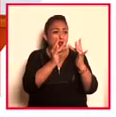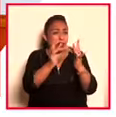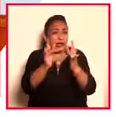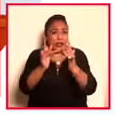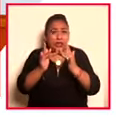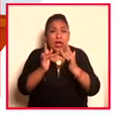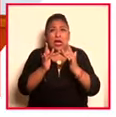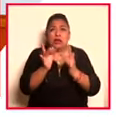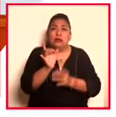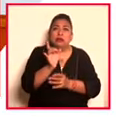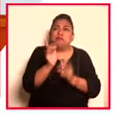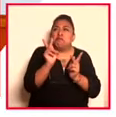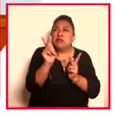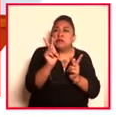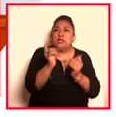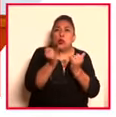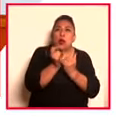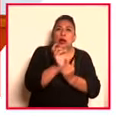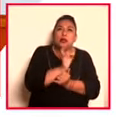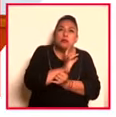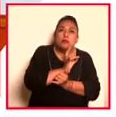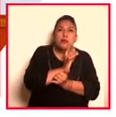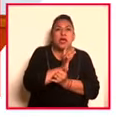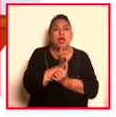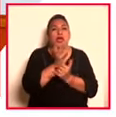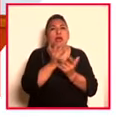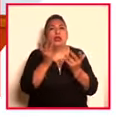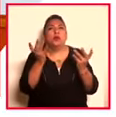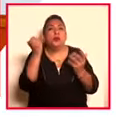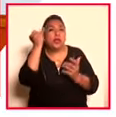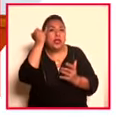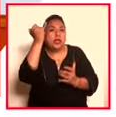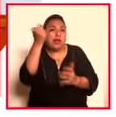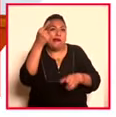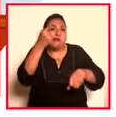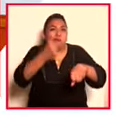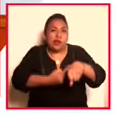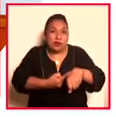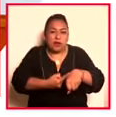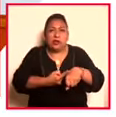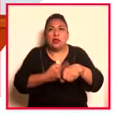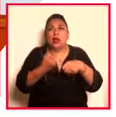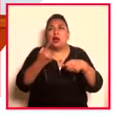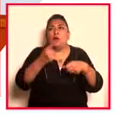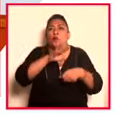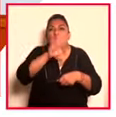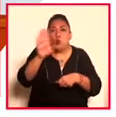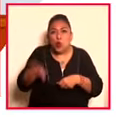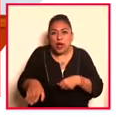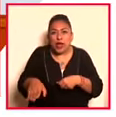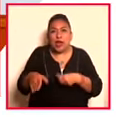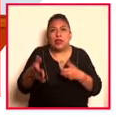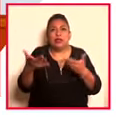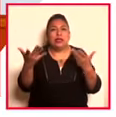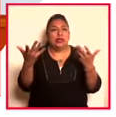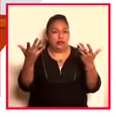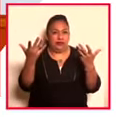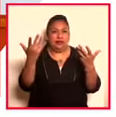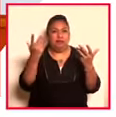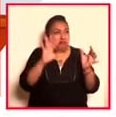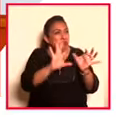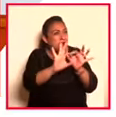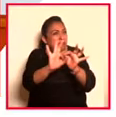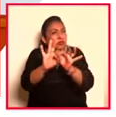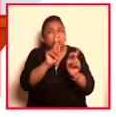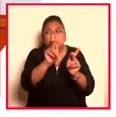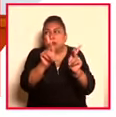el temor, el miedo, la idea de enfermedad, las pérdidas, las muertes, y creo que